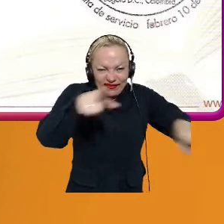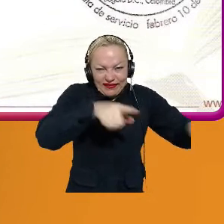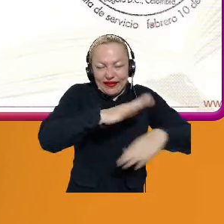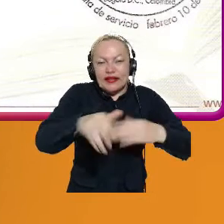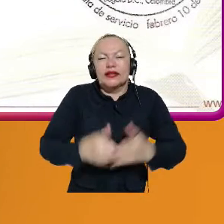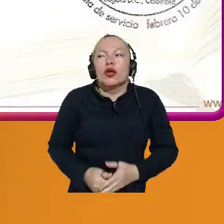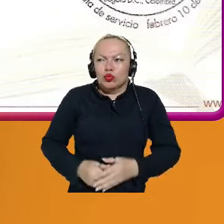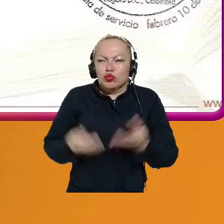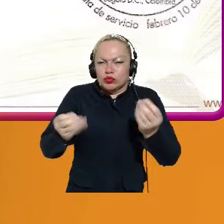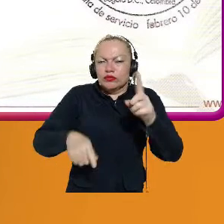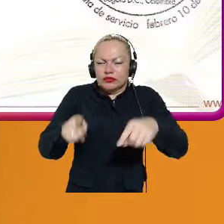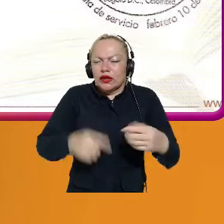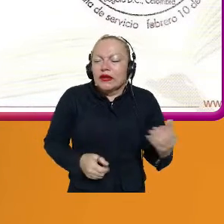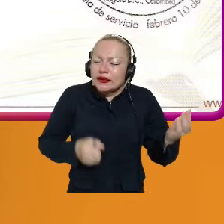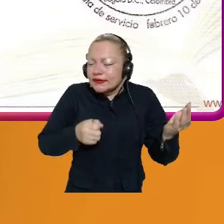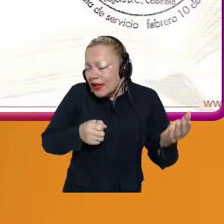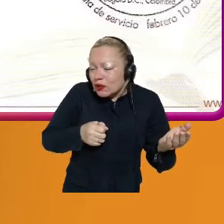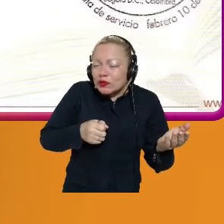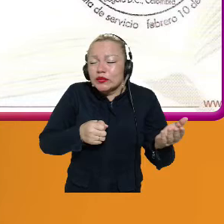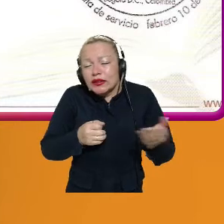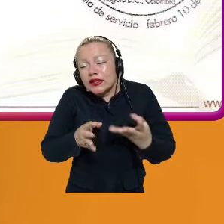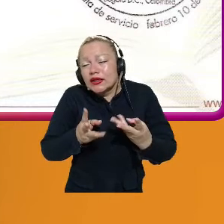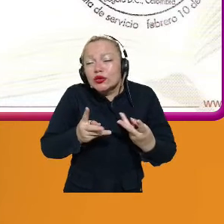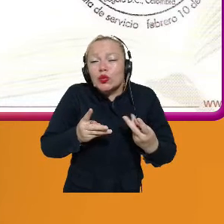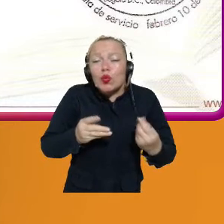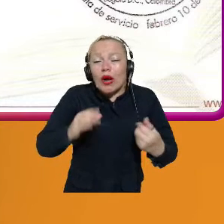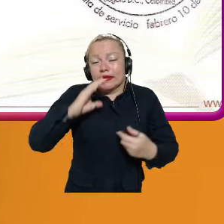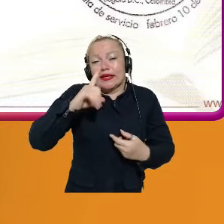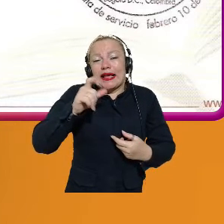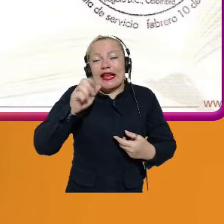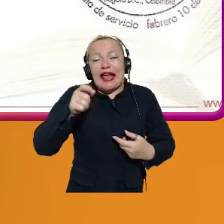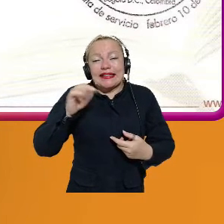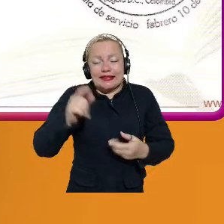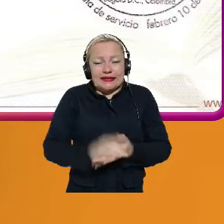y muchos otros artistas, porque es simplemente música clásica.